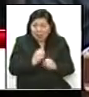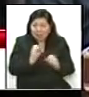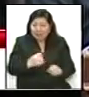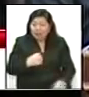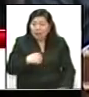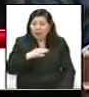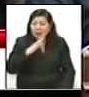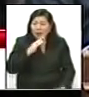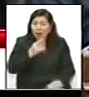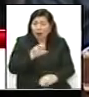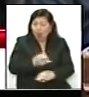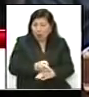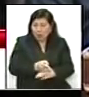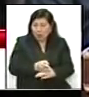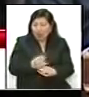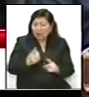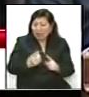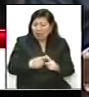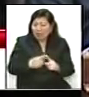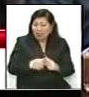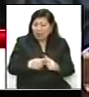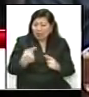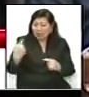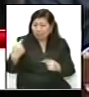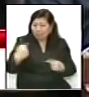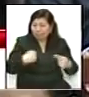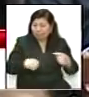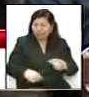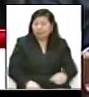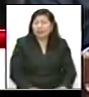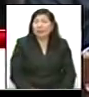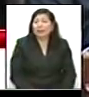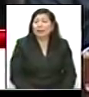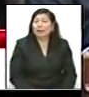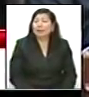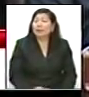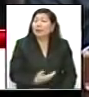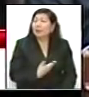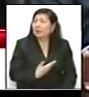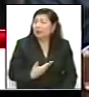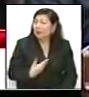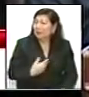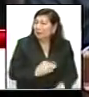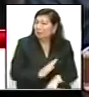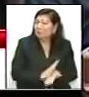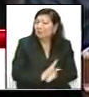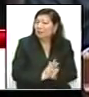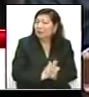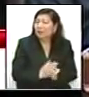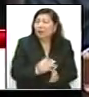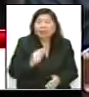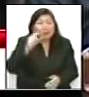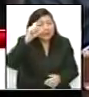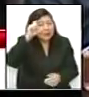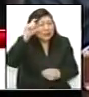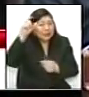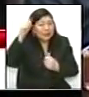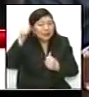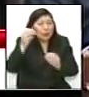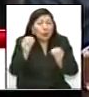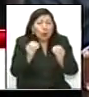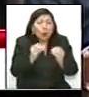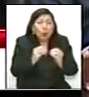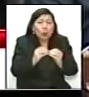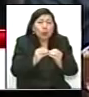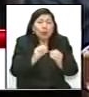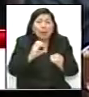hablo en contra del terrorismo, yo estoy amenazada, señora Foronda, a través de la presidencia, nada menos por Abimael Guzmán, junto con